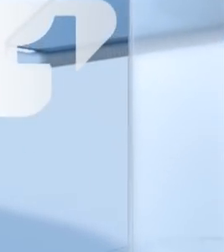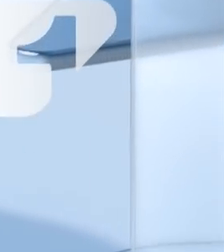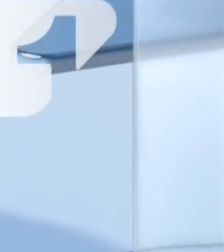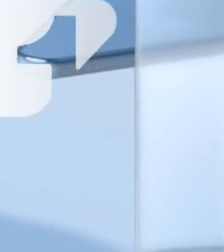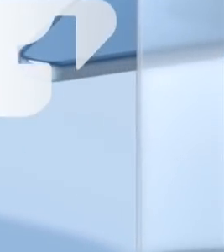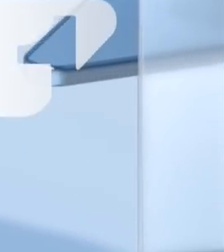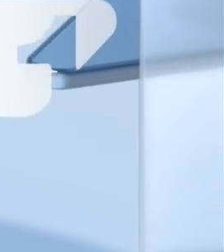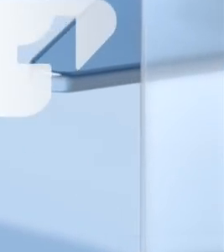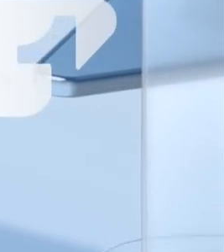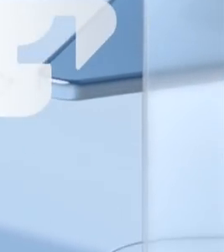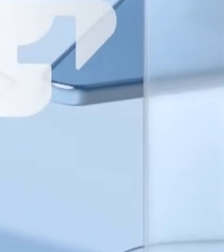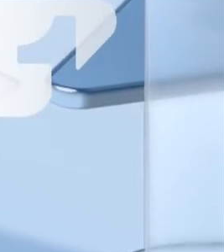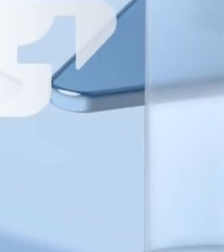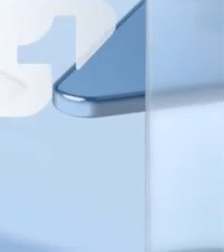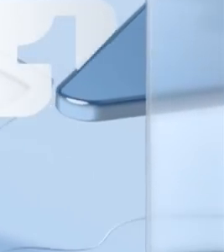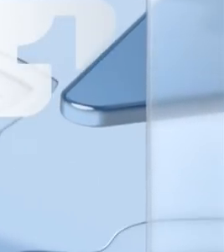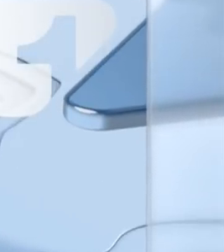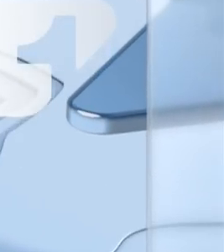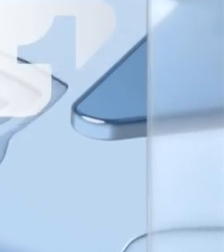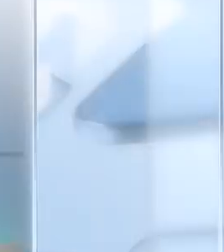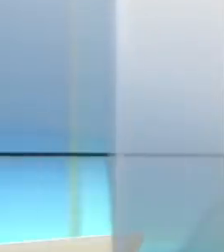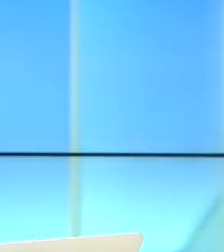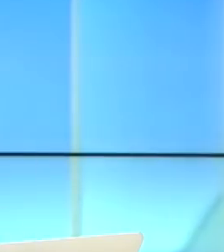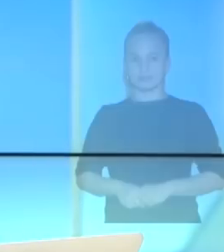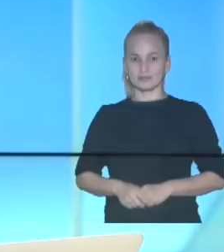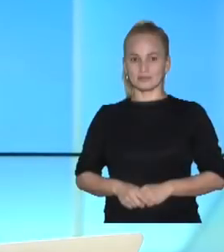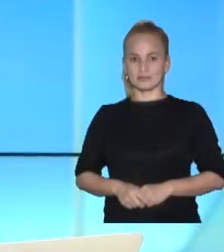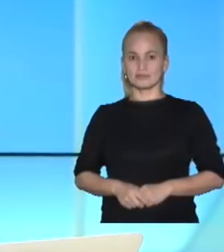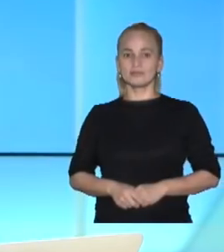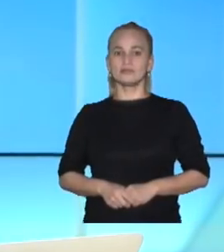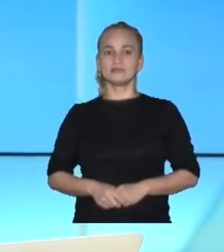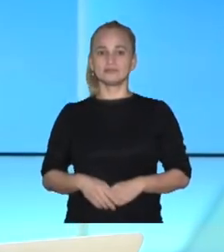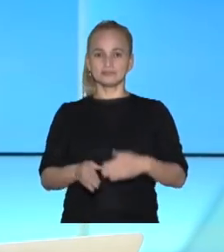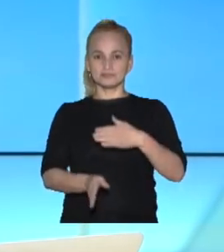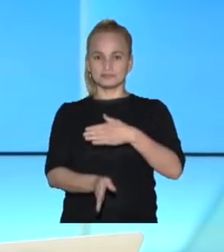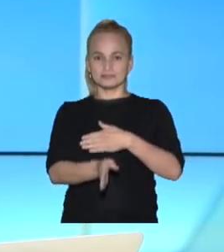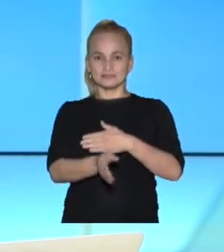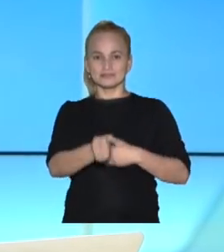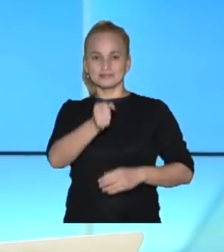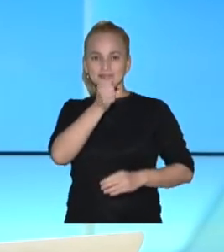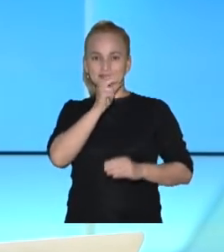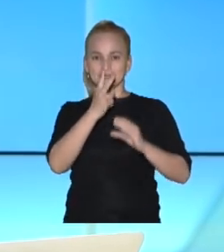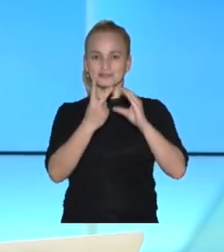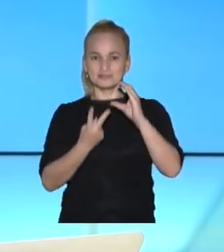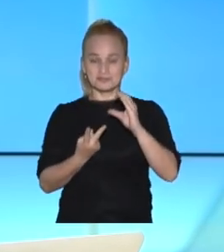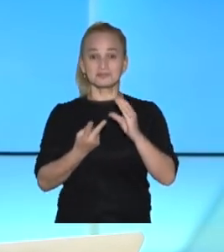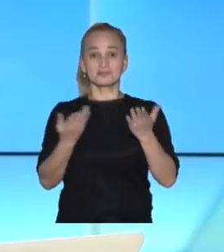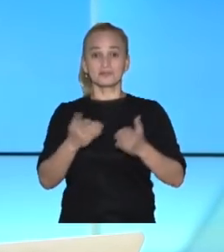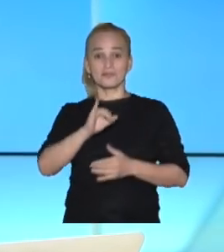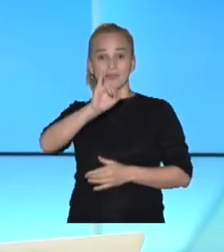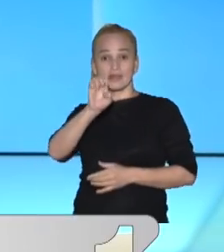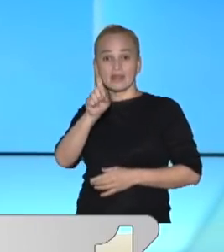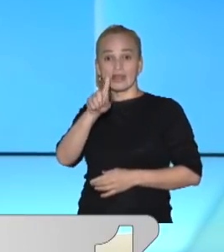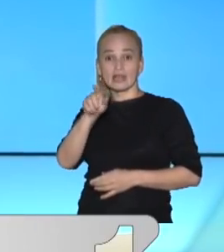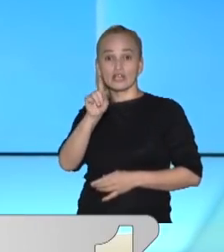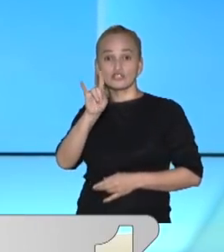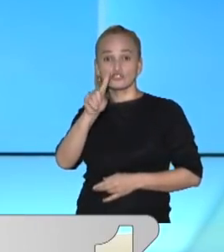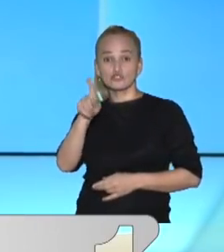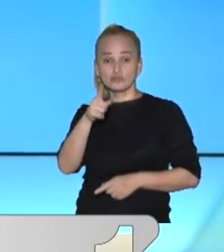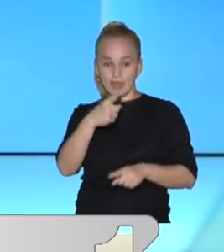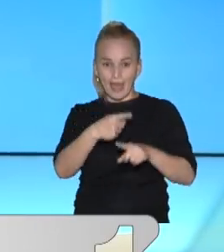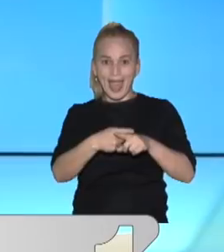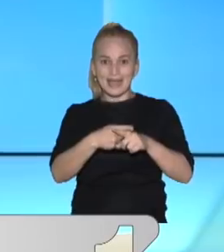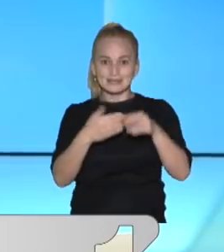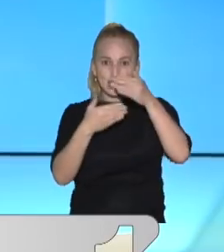Noticia en desarrollo en CMI. Seguimos en Noticentro 1 CMI. Jesús Santrich fue abatido